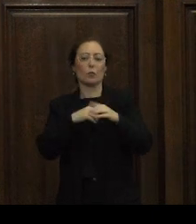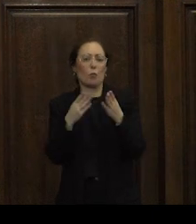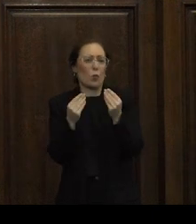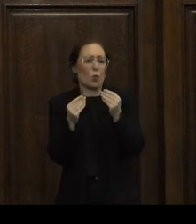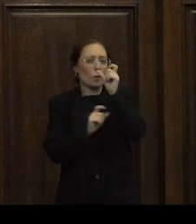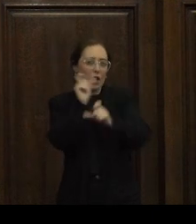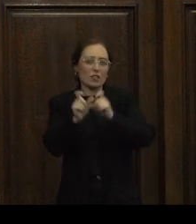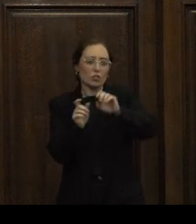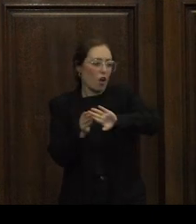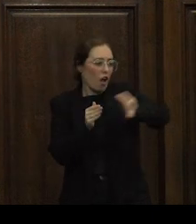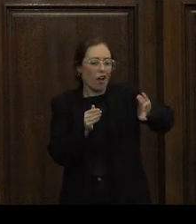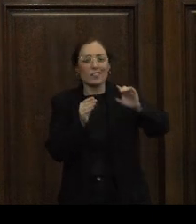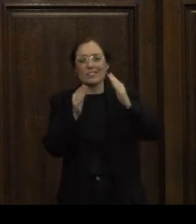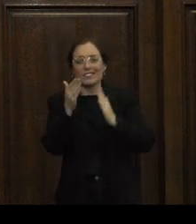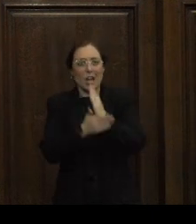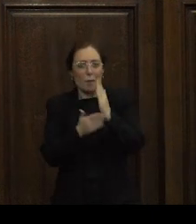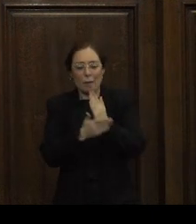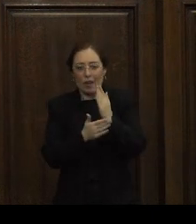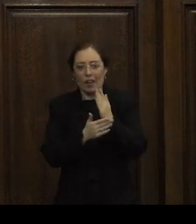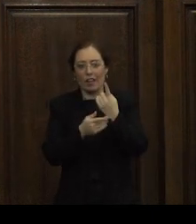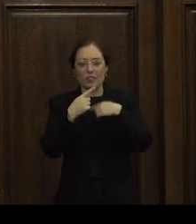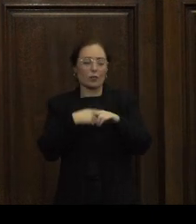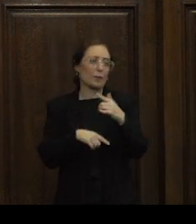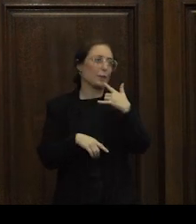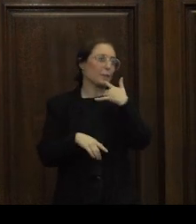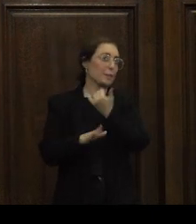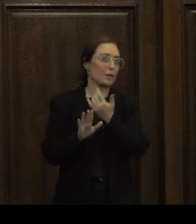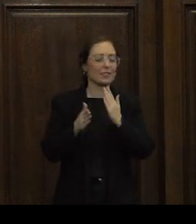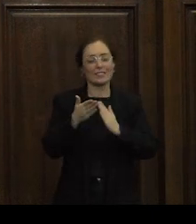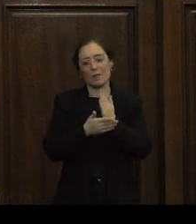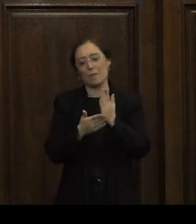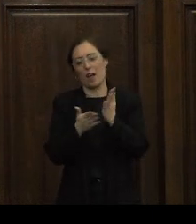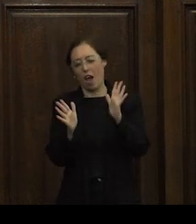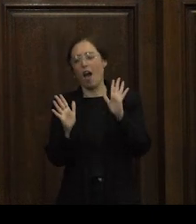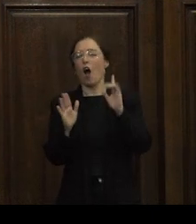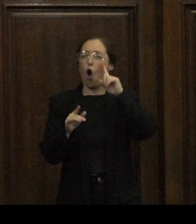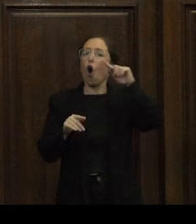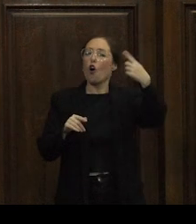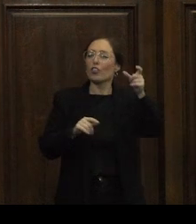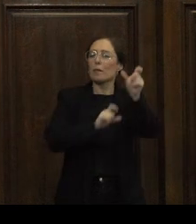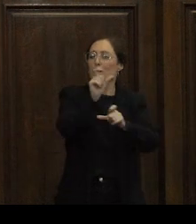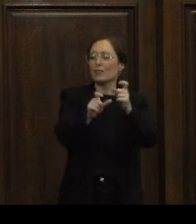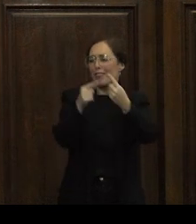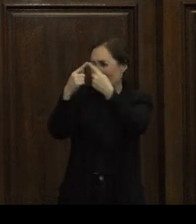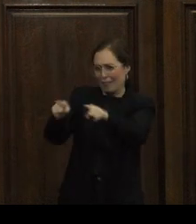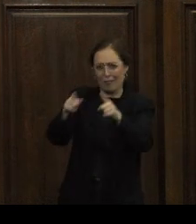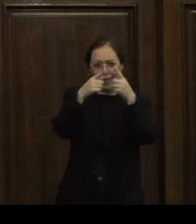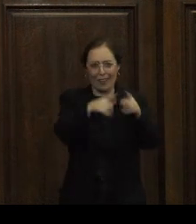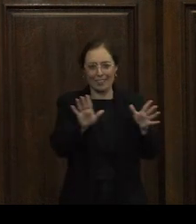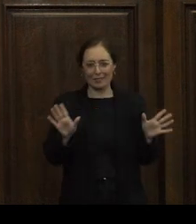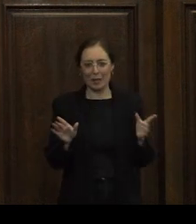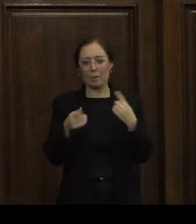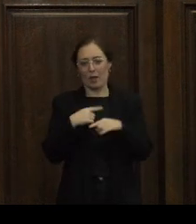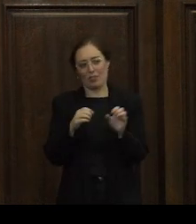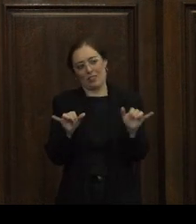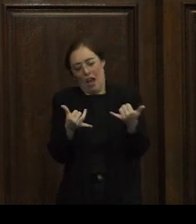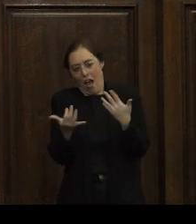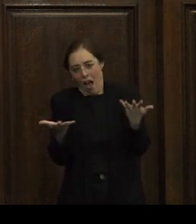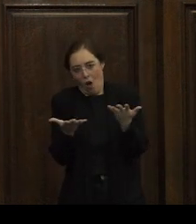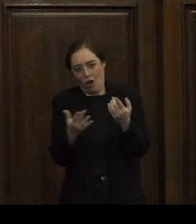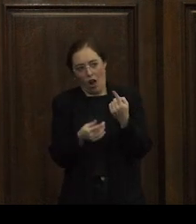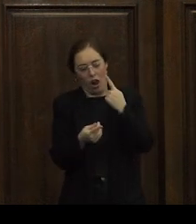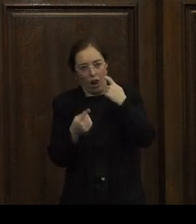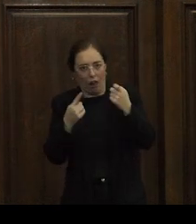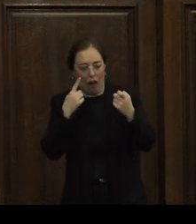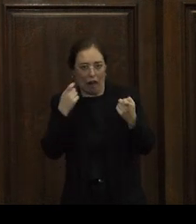afuera, ¿no? Eso siempre estuvo bajo sospecha o era más o menos evidente, ¿no? Pero hoy es demasiado evidente. Me parece